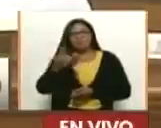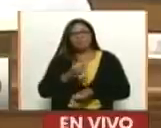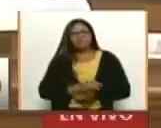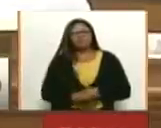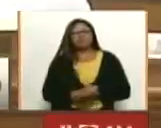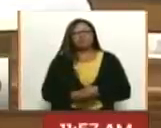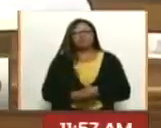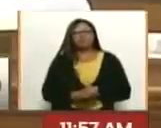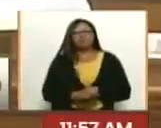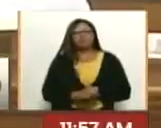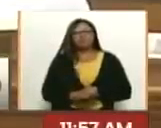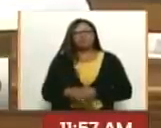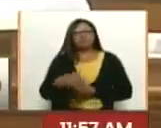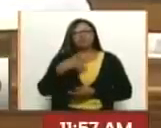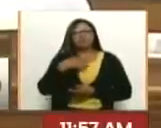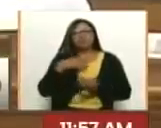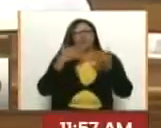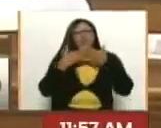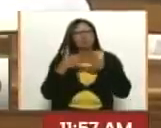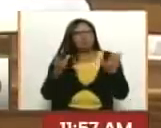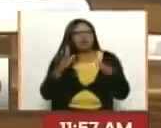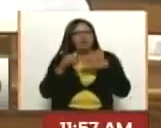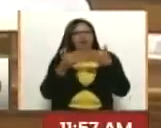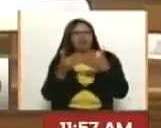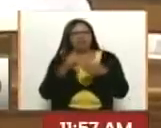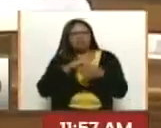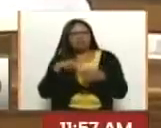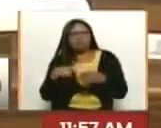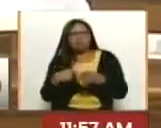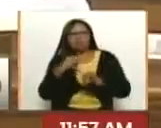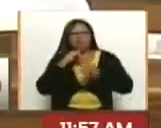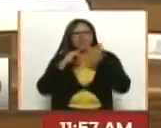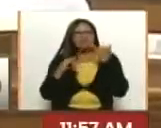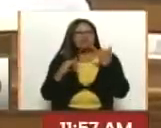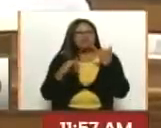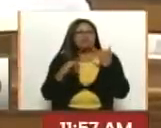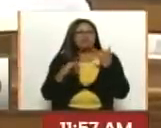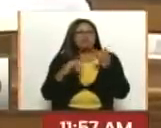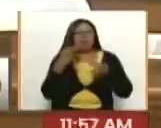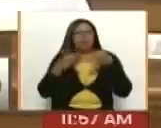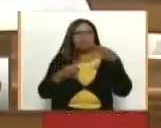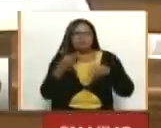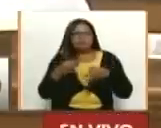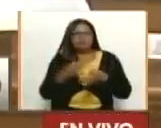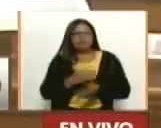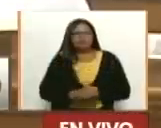Ese avión no puede disponerse de él hasta tanto no concluya el juicio.